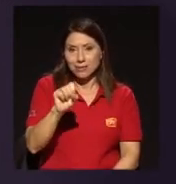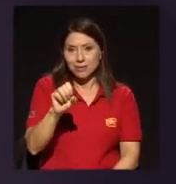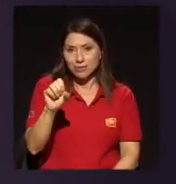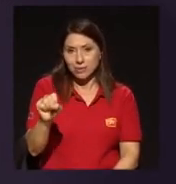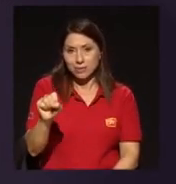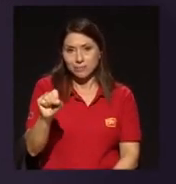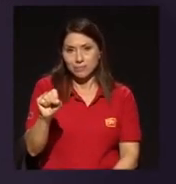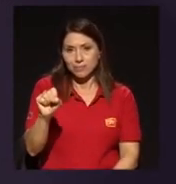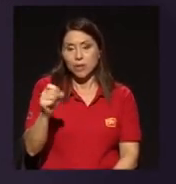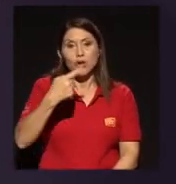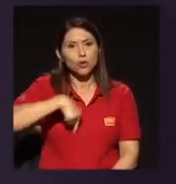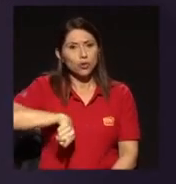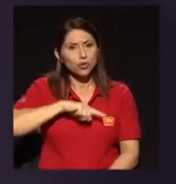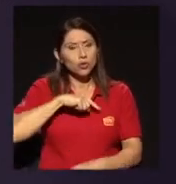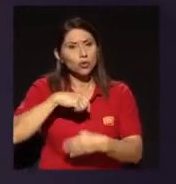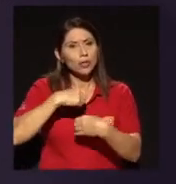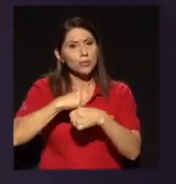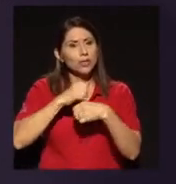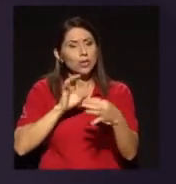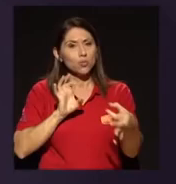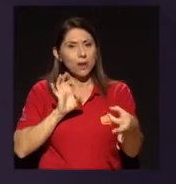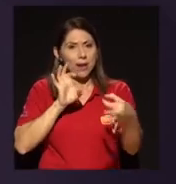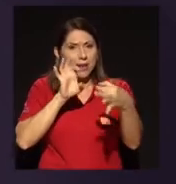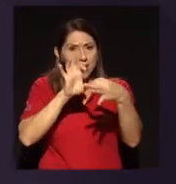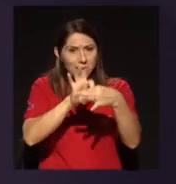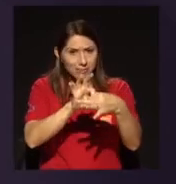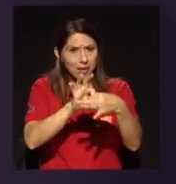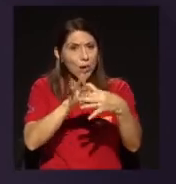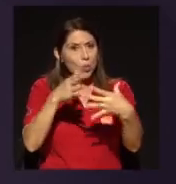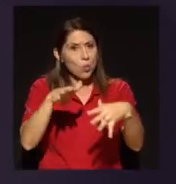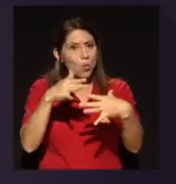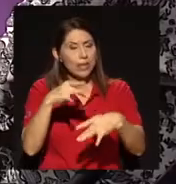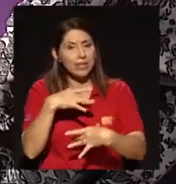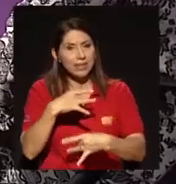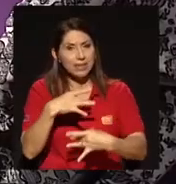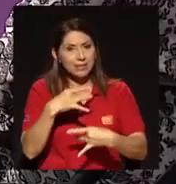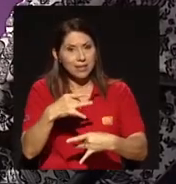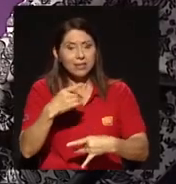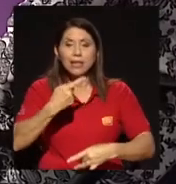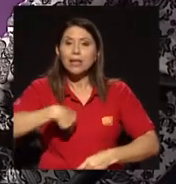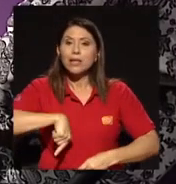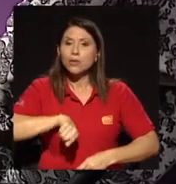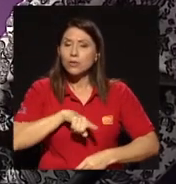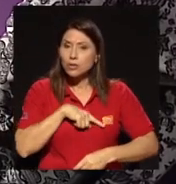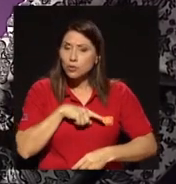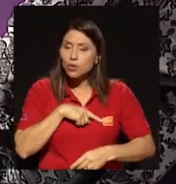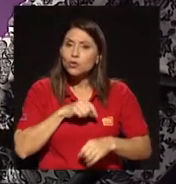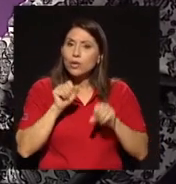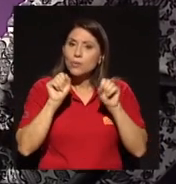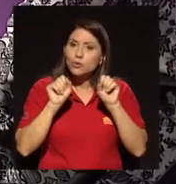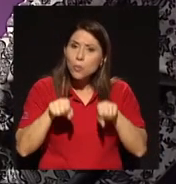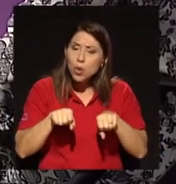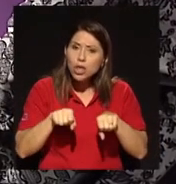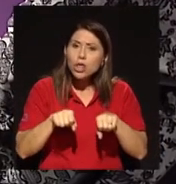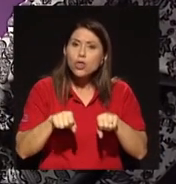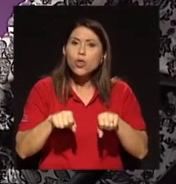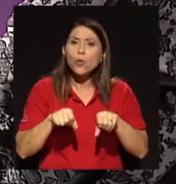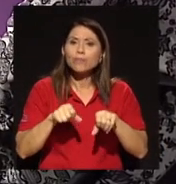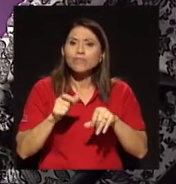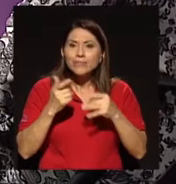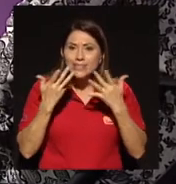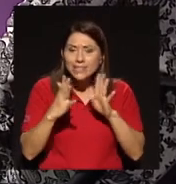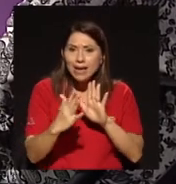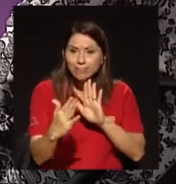Social. Hemos hecho una alianza bastante interesante en donde hemos podido llegar a las personas que prestan el